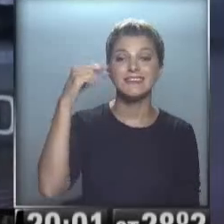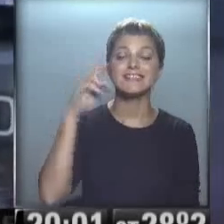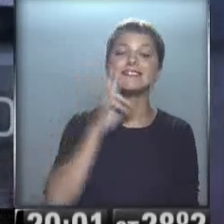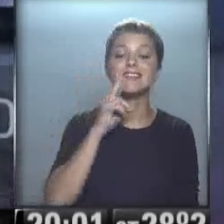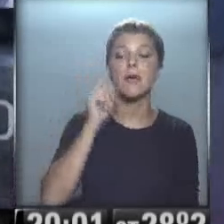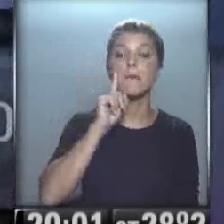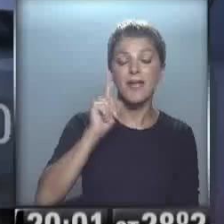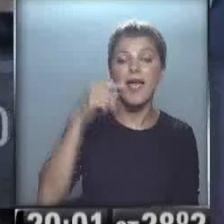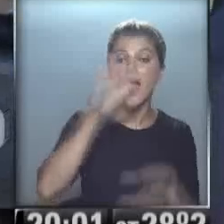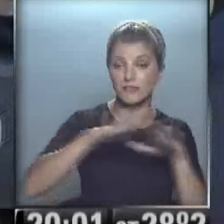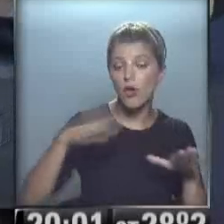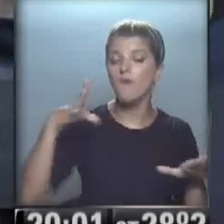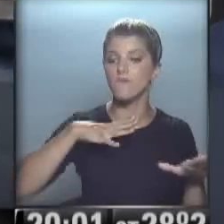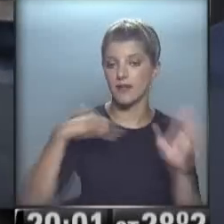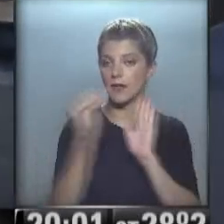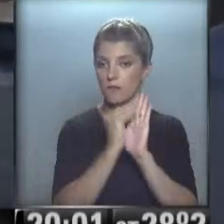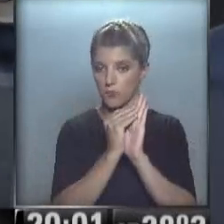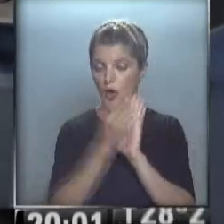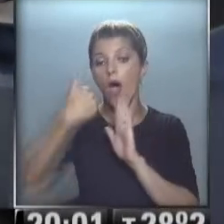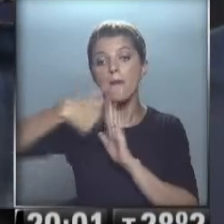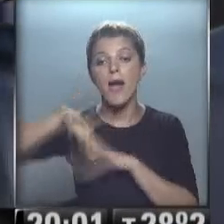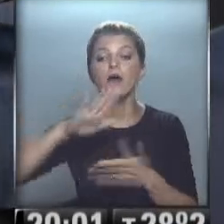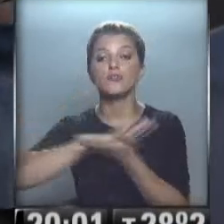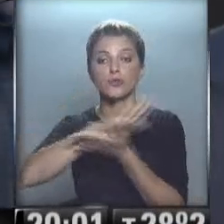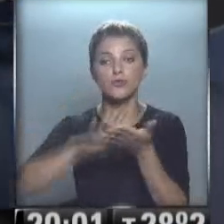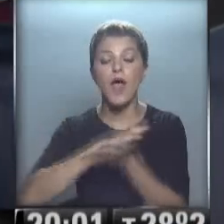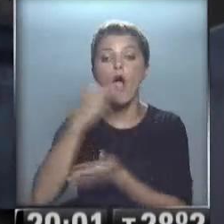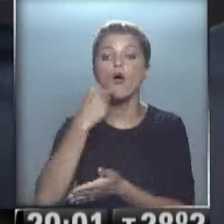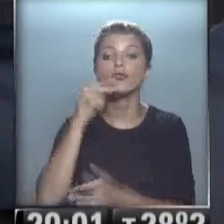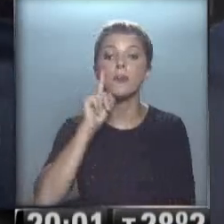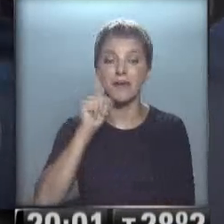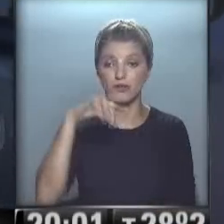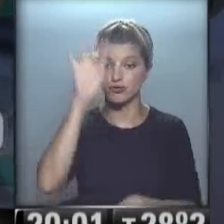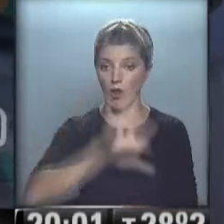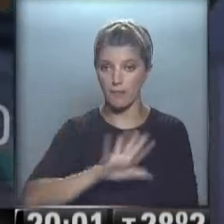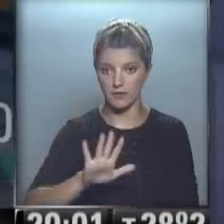inscripción online ofreció soluciones solo para 11,000 de